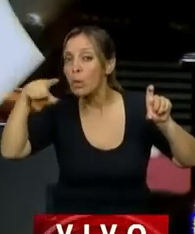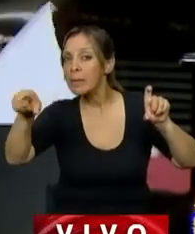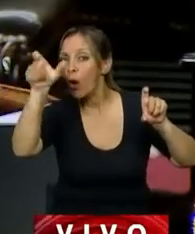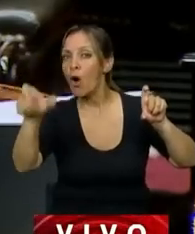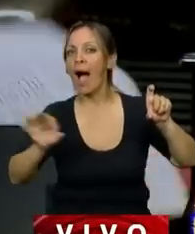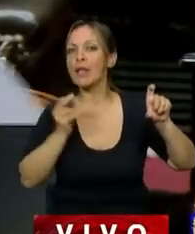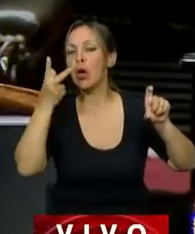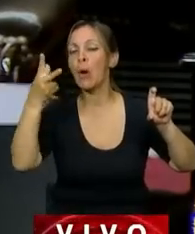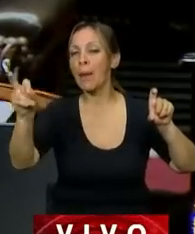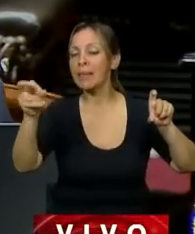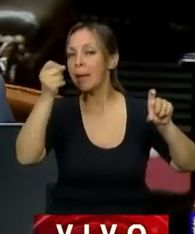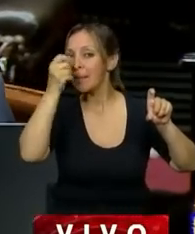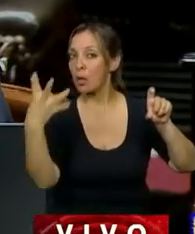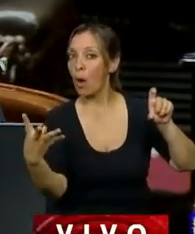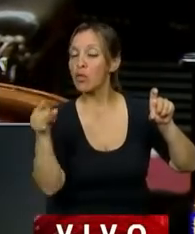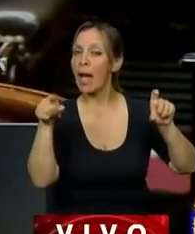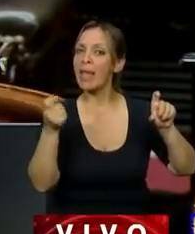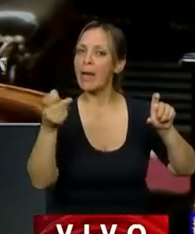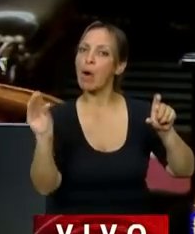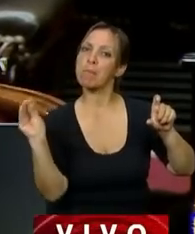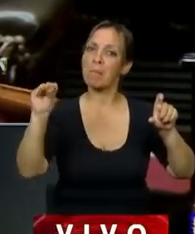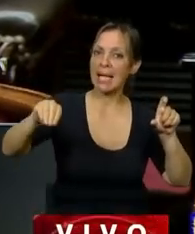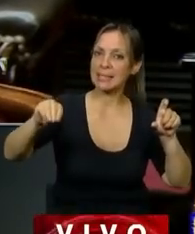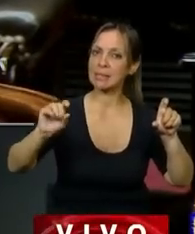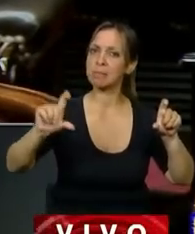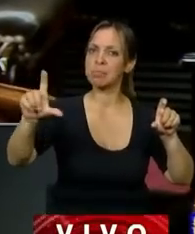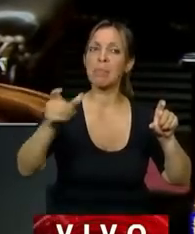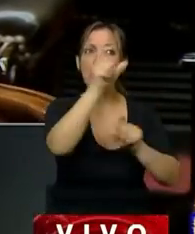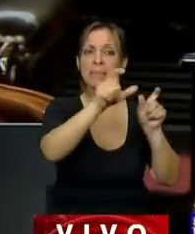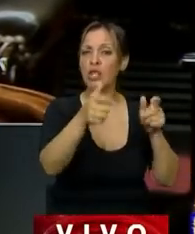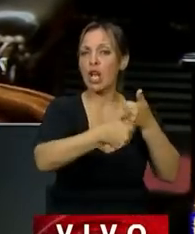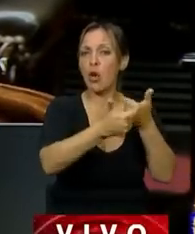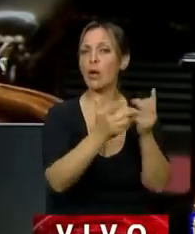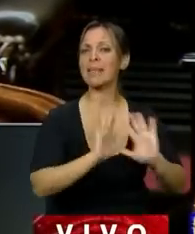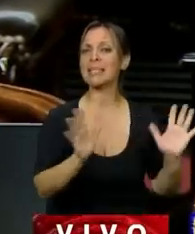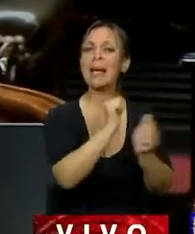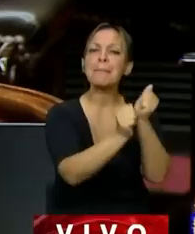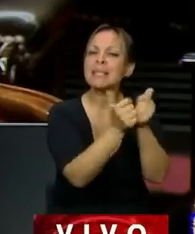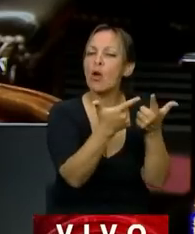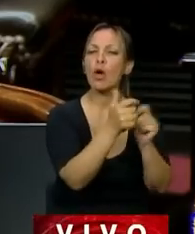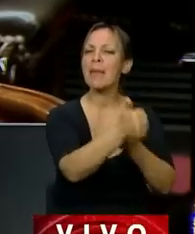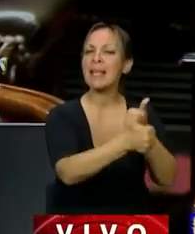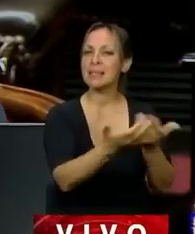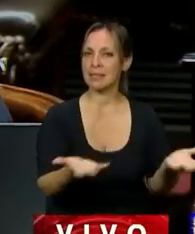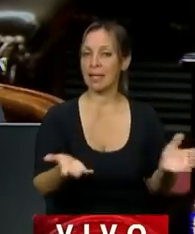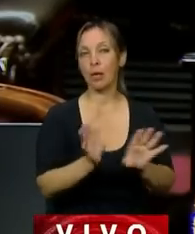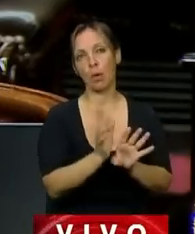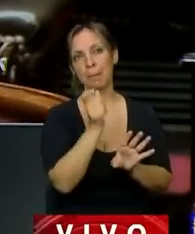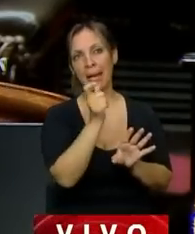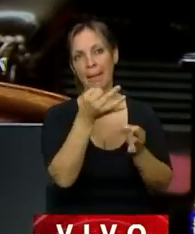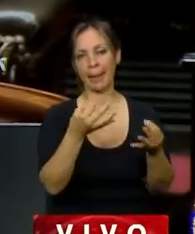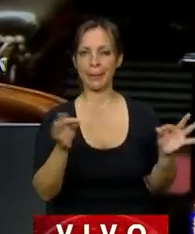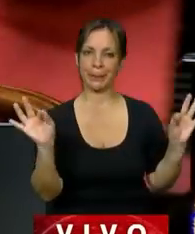dimos un refuerzo más a los que no compiten, por decirlo con